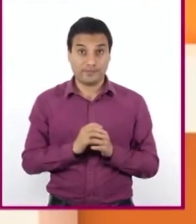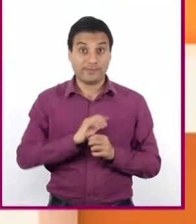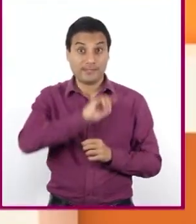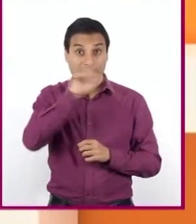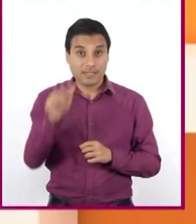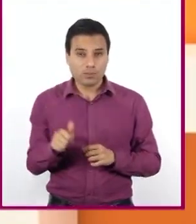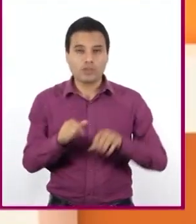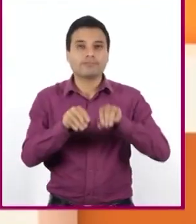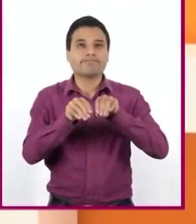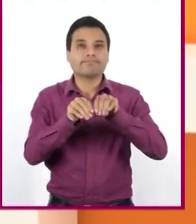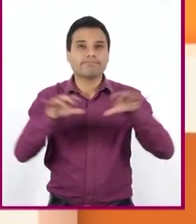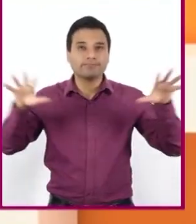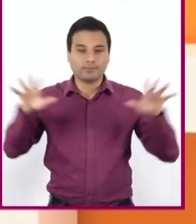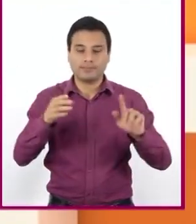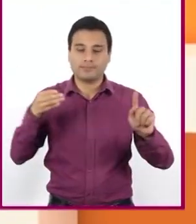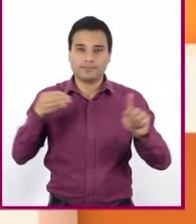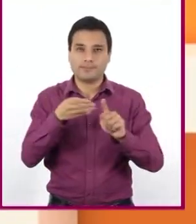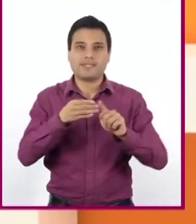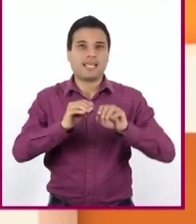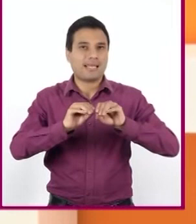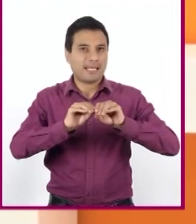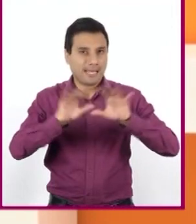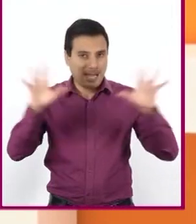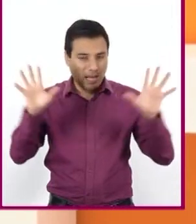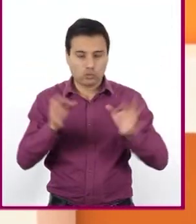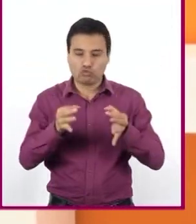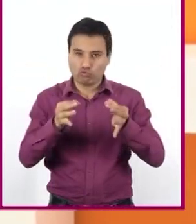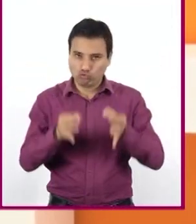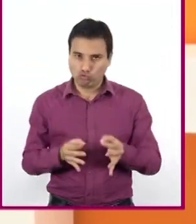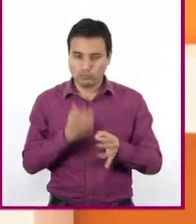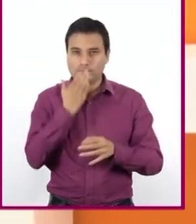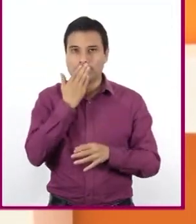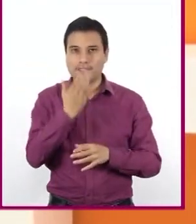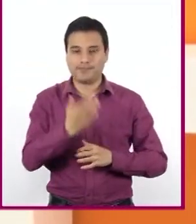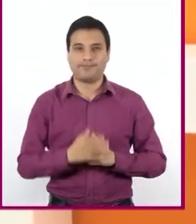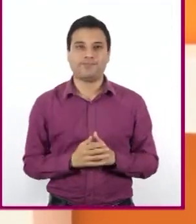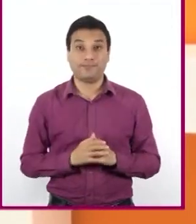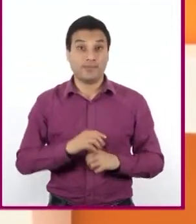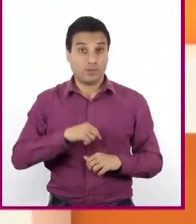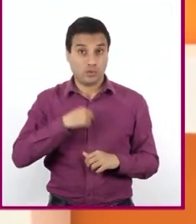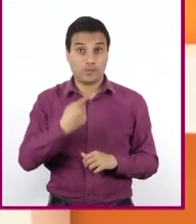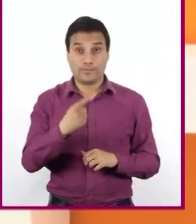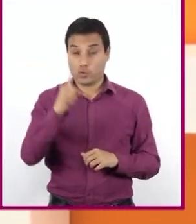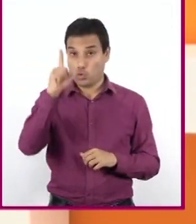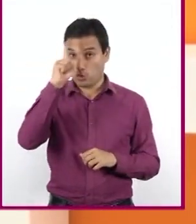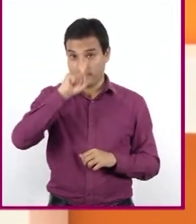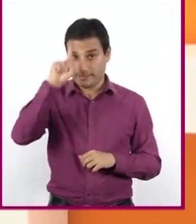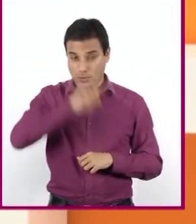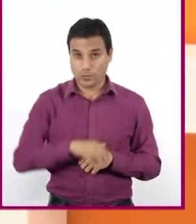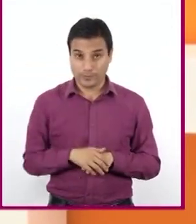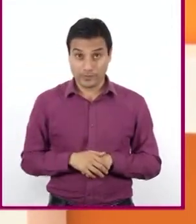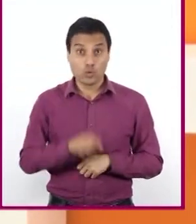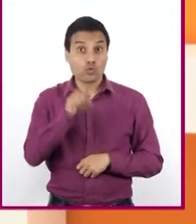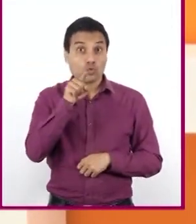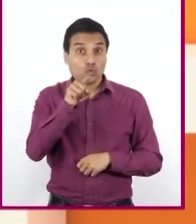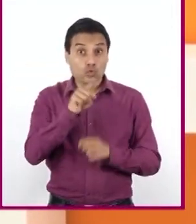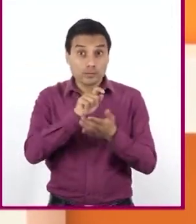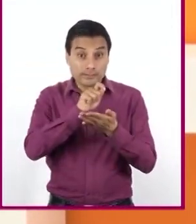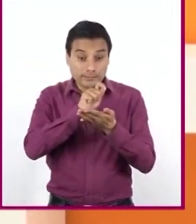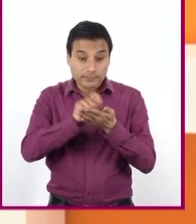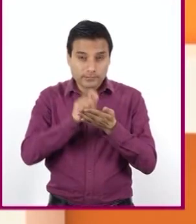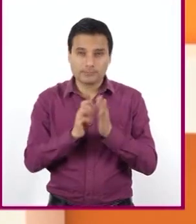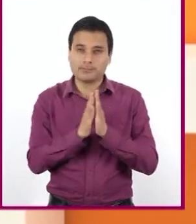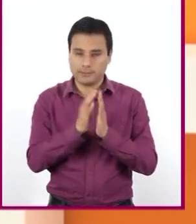mensaje claro, conciso y preciso. Les sugiero que al momento de redactar, dividan